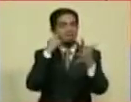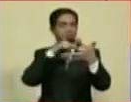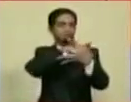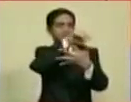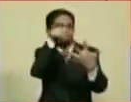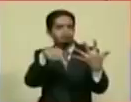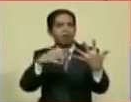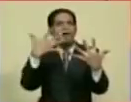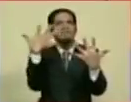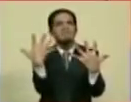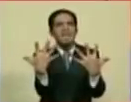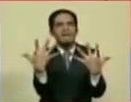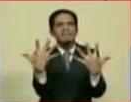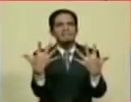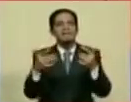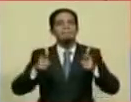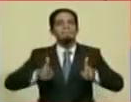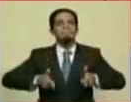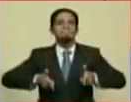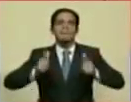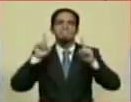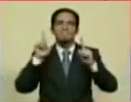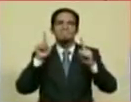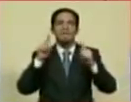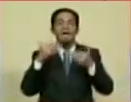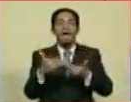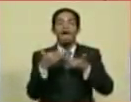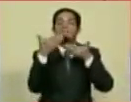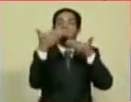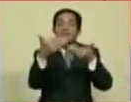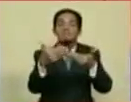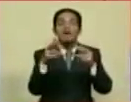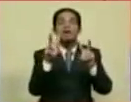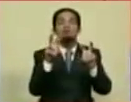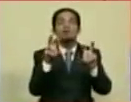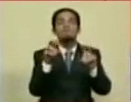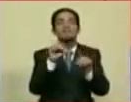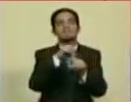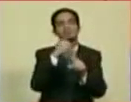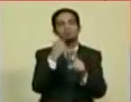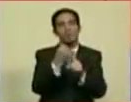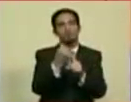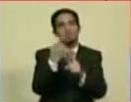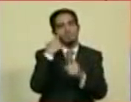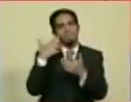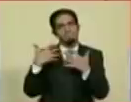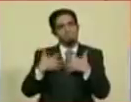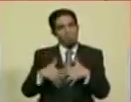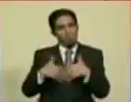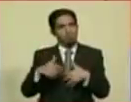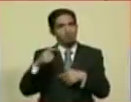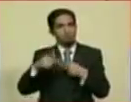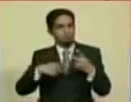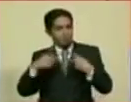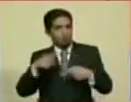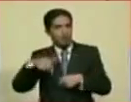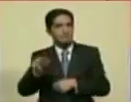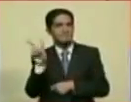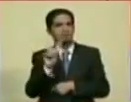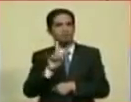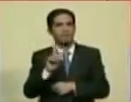estructurales, que nos permiten avanzar a una nueva situación productiva. Sin embargo, los